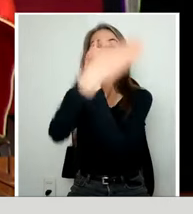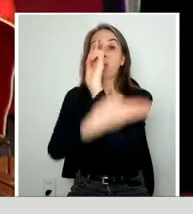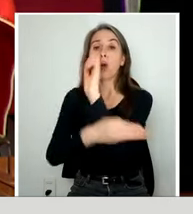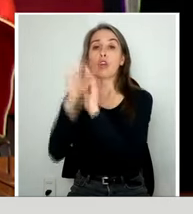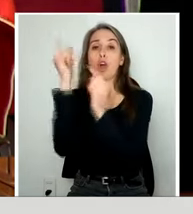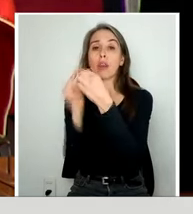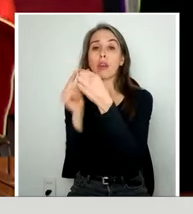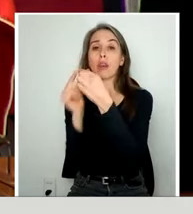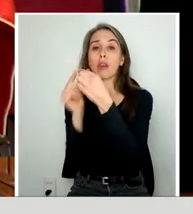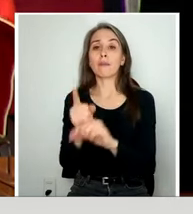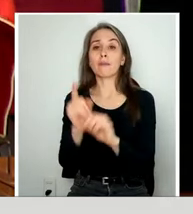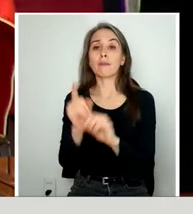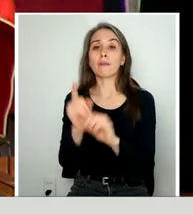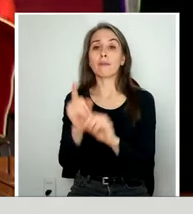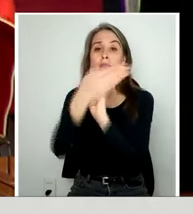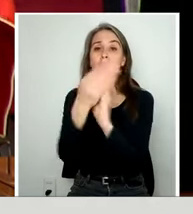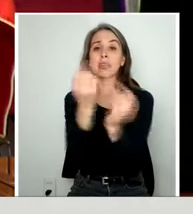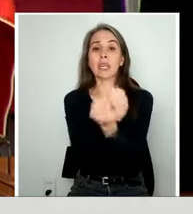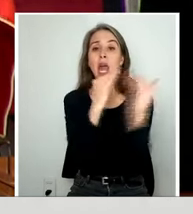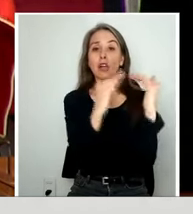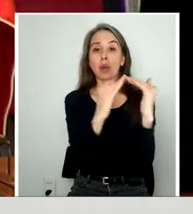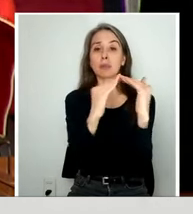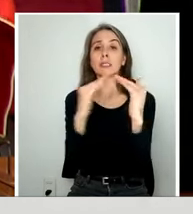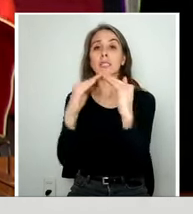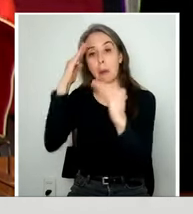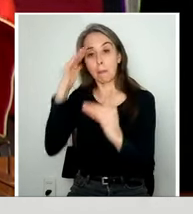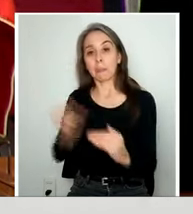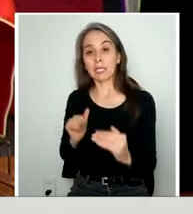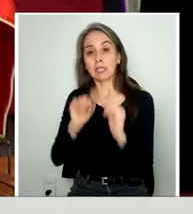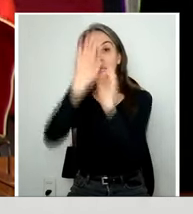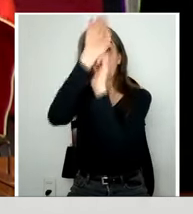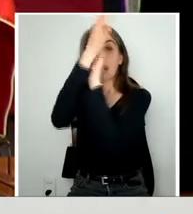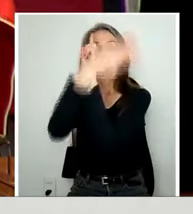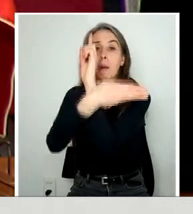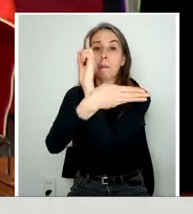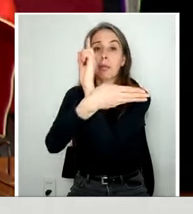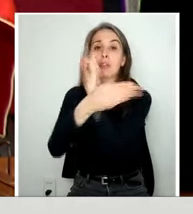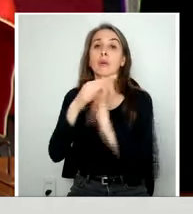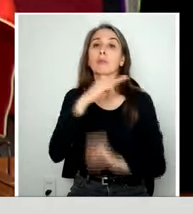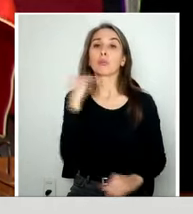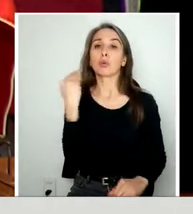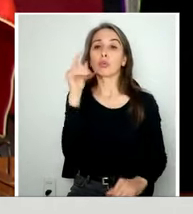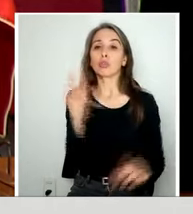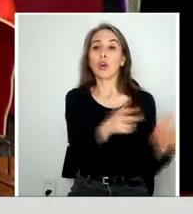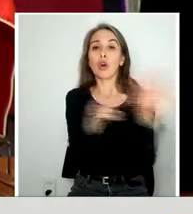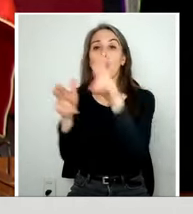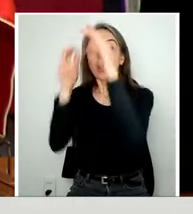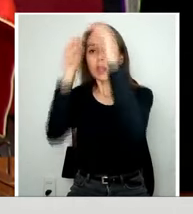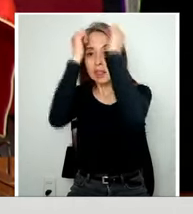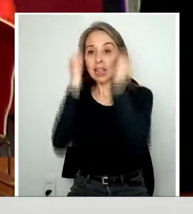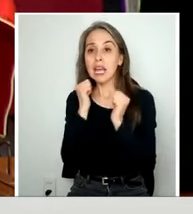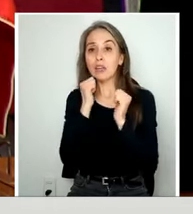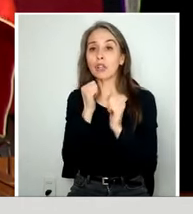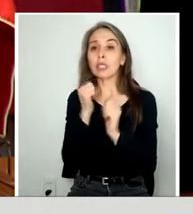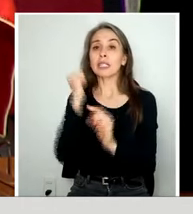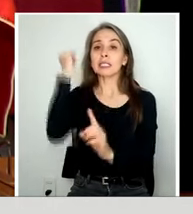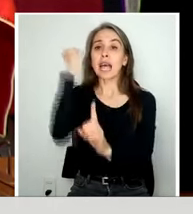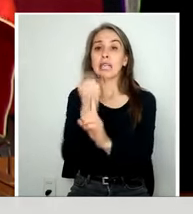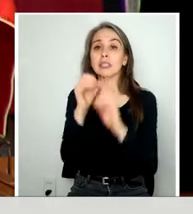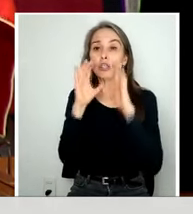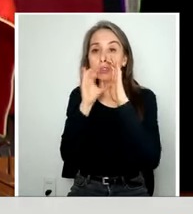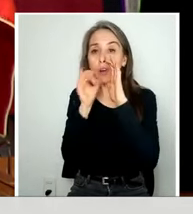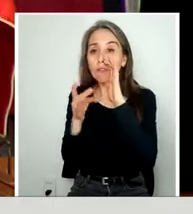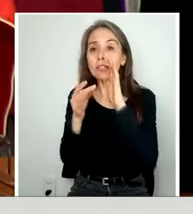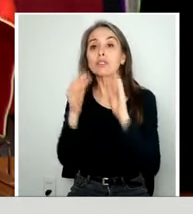que las banderas de comisarías y cuarteles militares permanezcan a media hasta por la muerte de un terrorista un asesino confeso de militares y